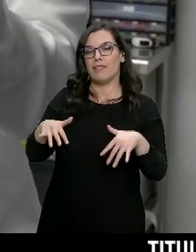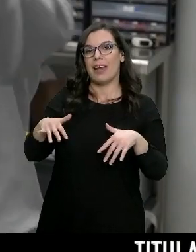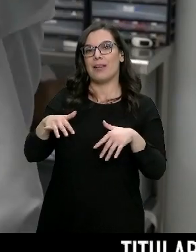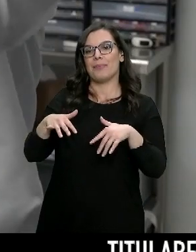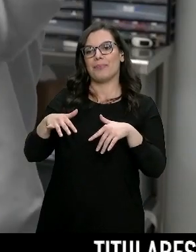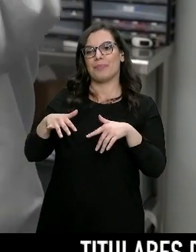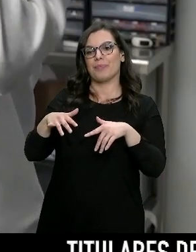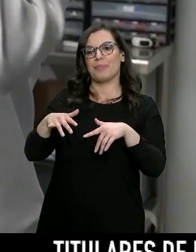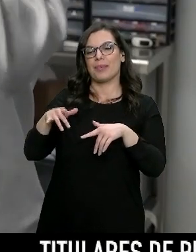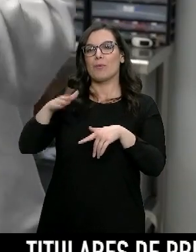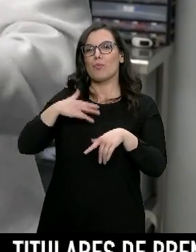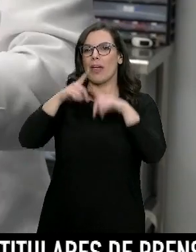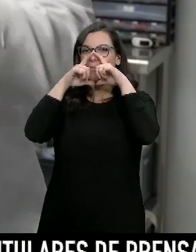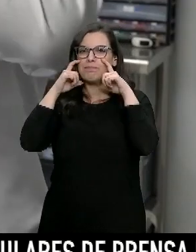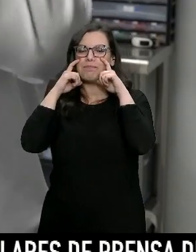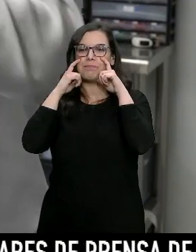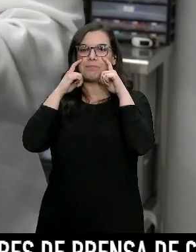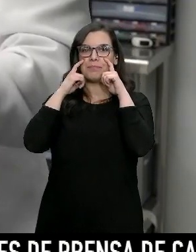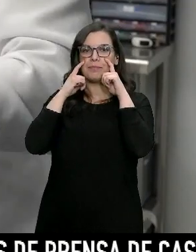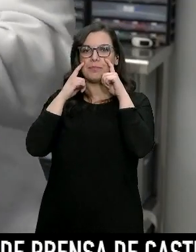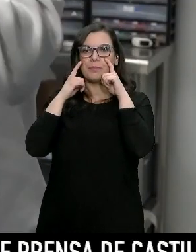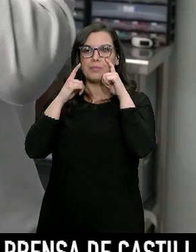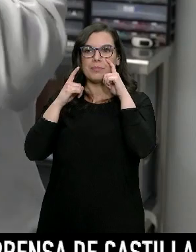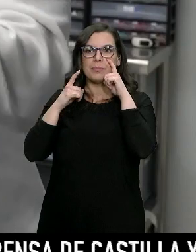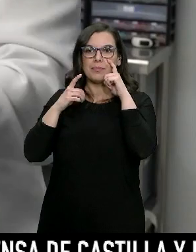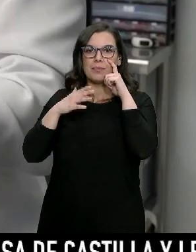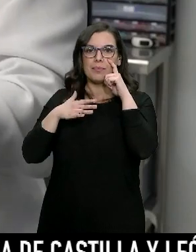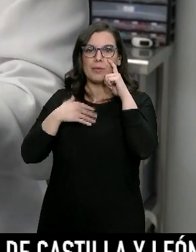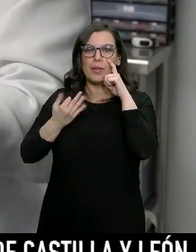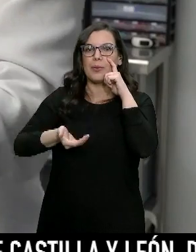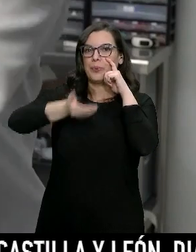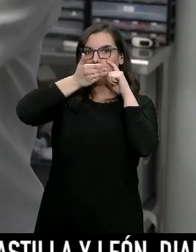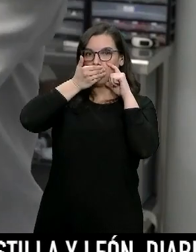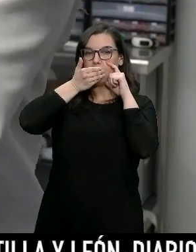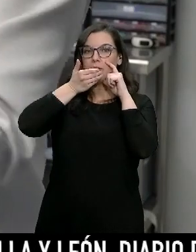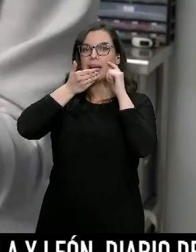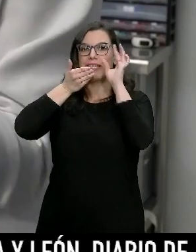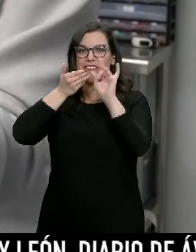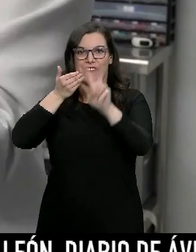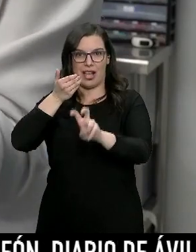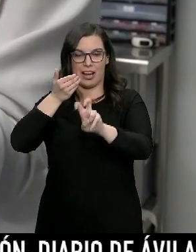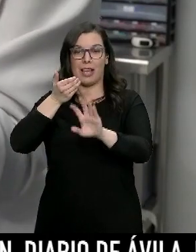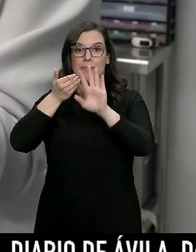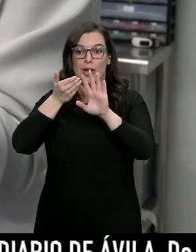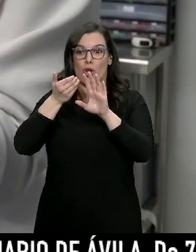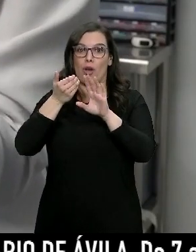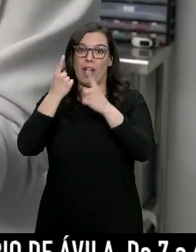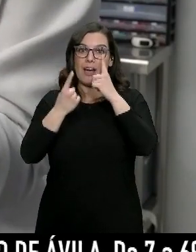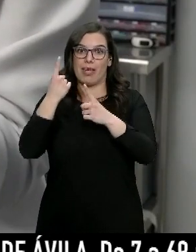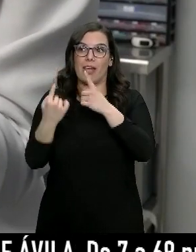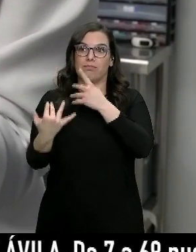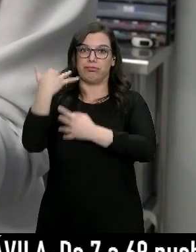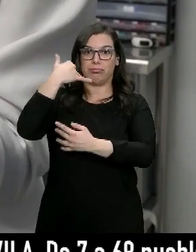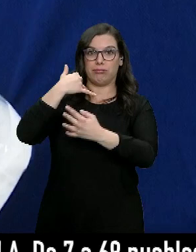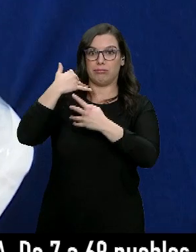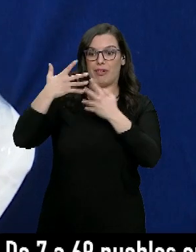antimicrobianos pueden a lo mejor colocarse como un recubrimiento sobre el exterior, pero claro, las partículas pasan hacia el interior, se